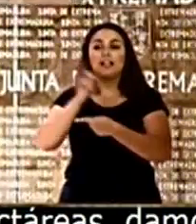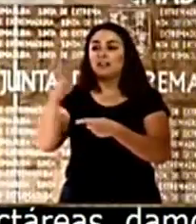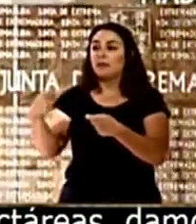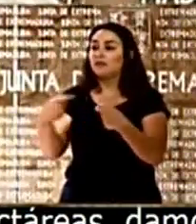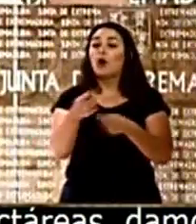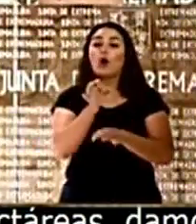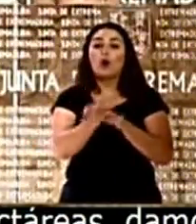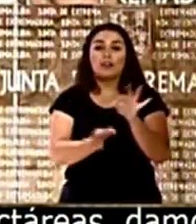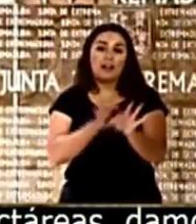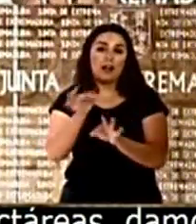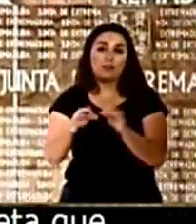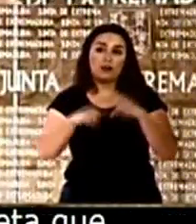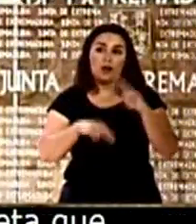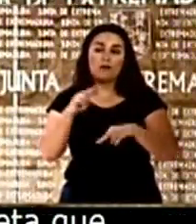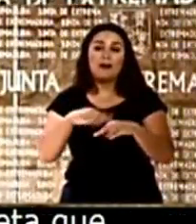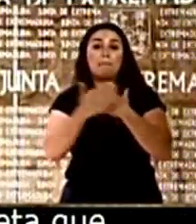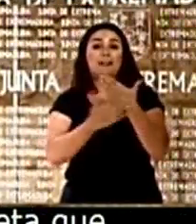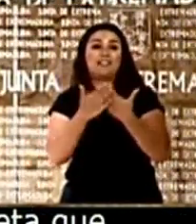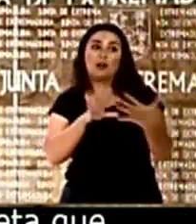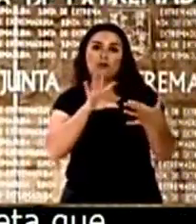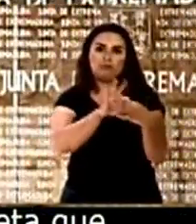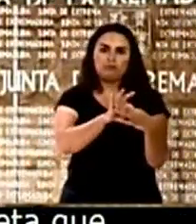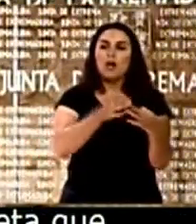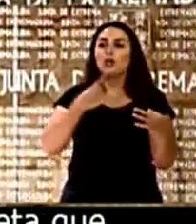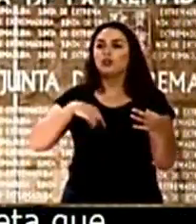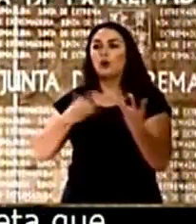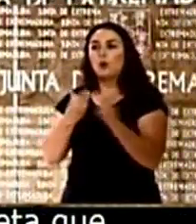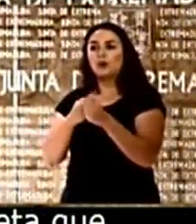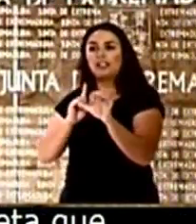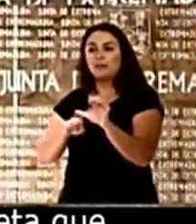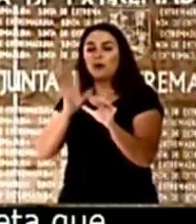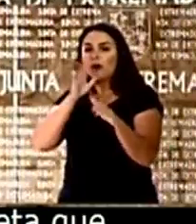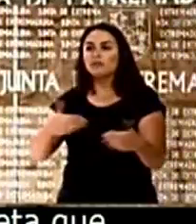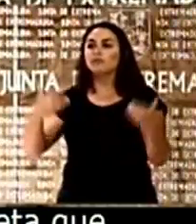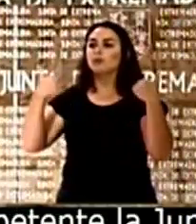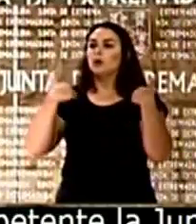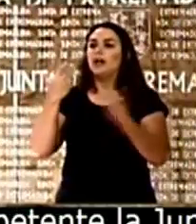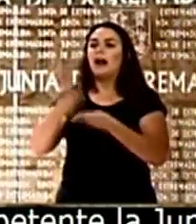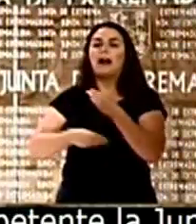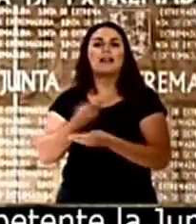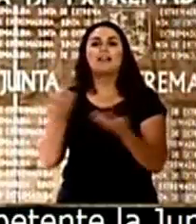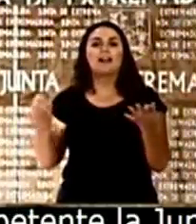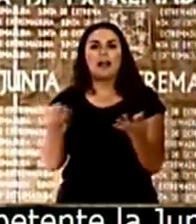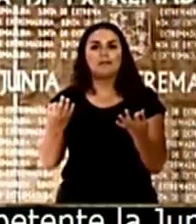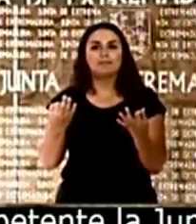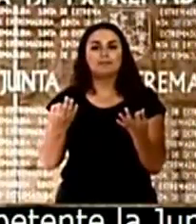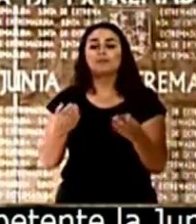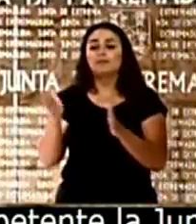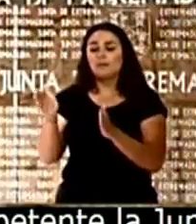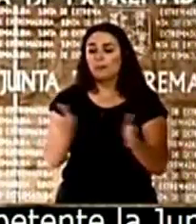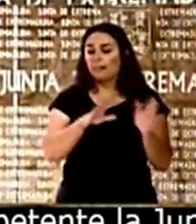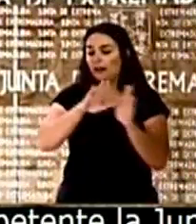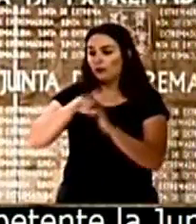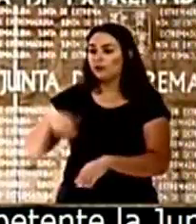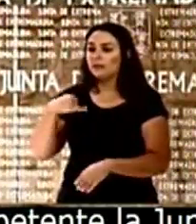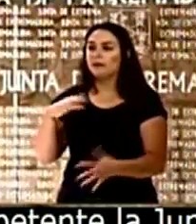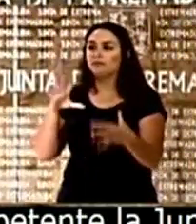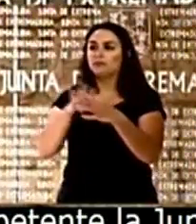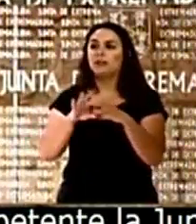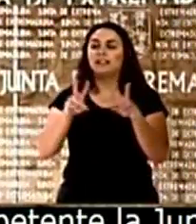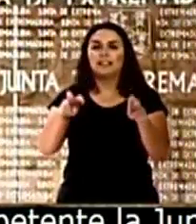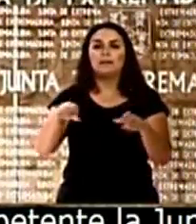Obras que pertenecía al Ministerio. Es competente la Junta de Extremadura ahora en hacer esta última fase, que corresponde a la